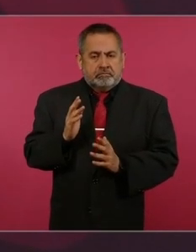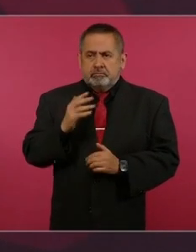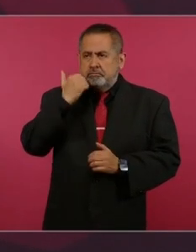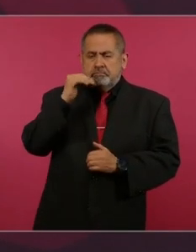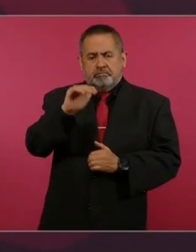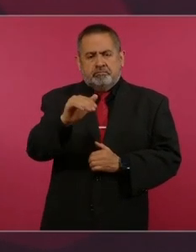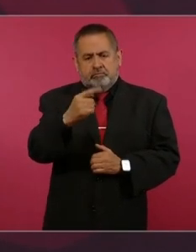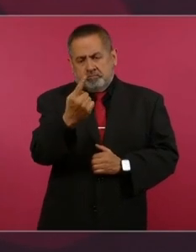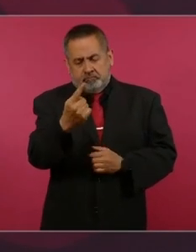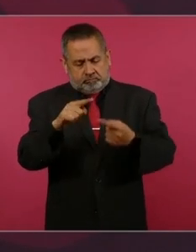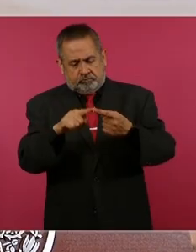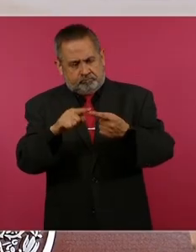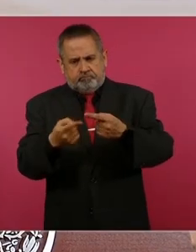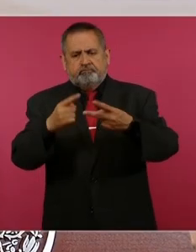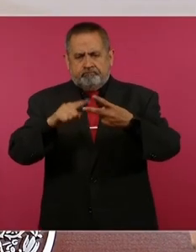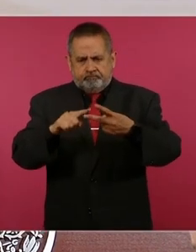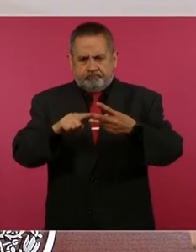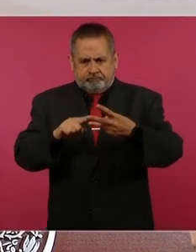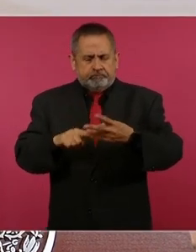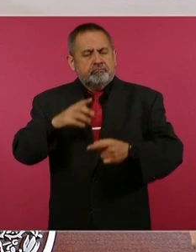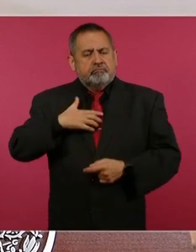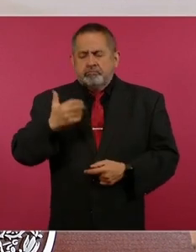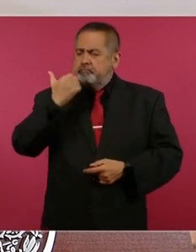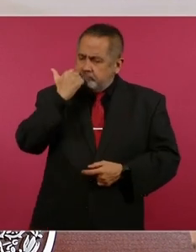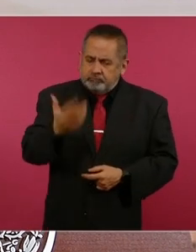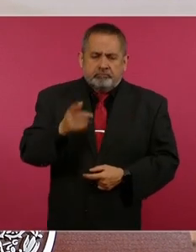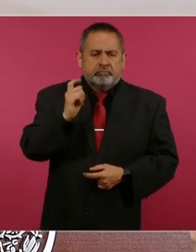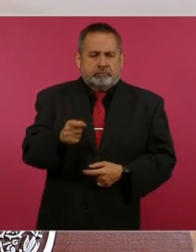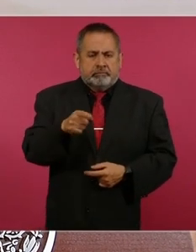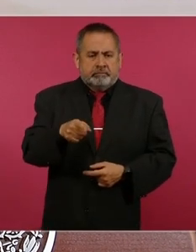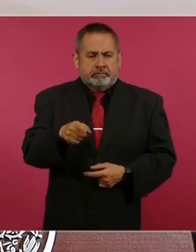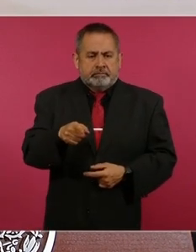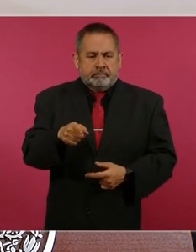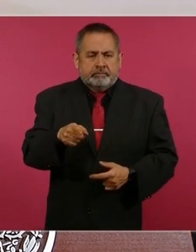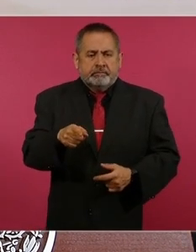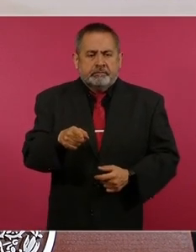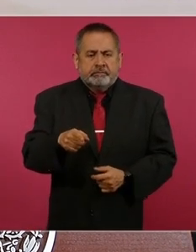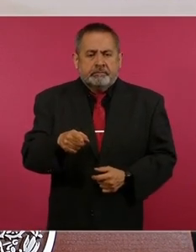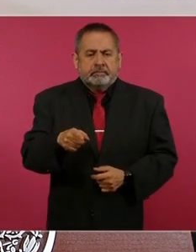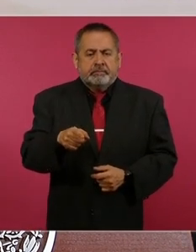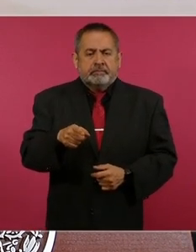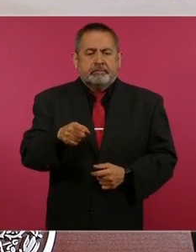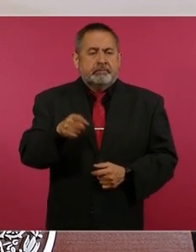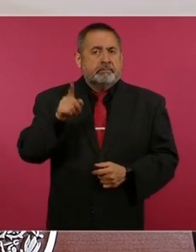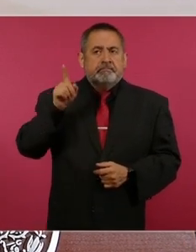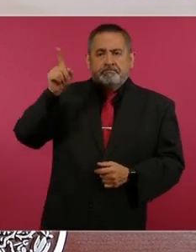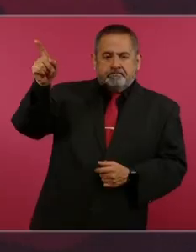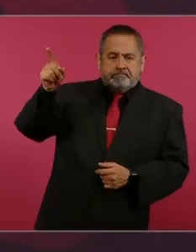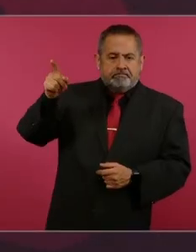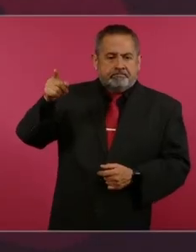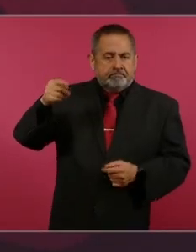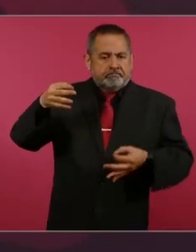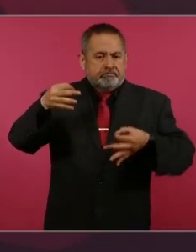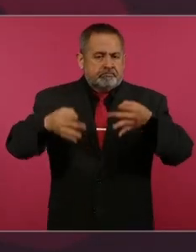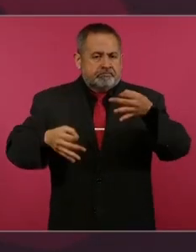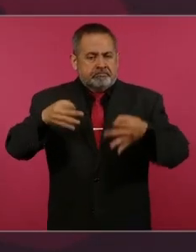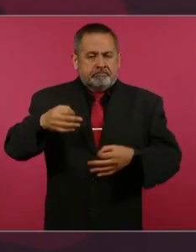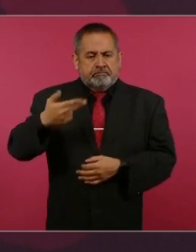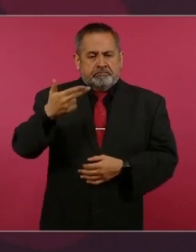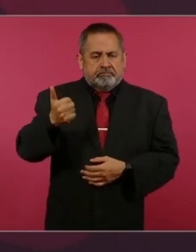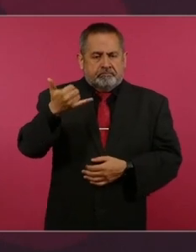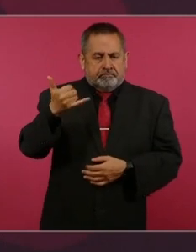demanda. Nosotros lo que queremos es que resuelva la